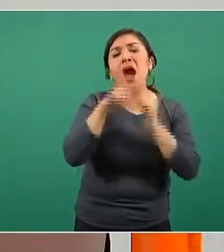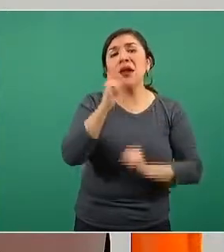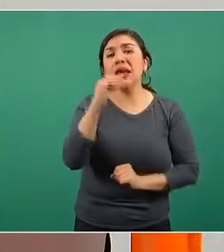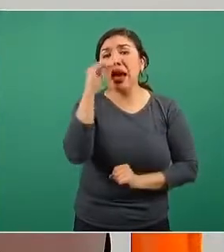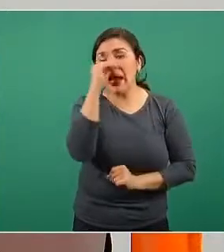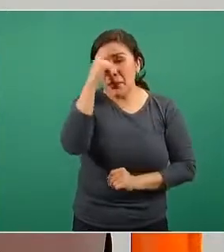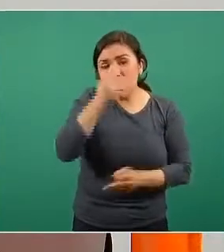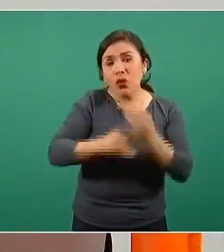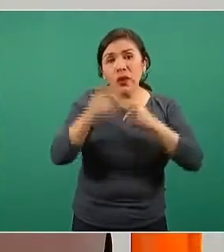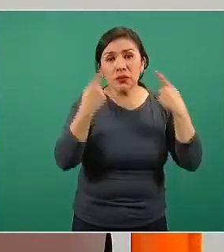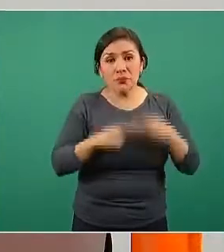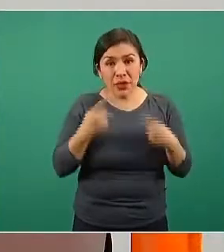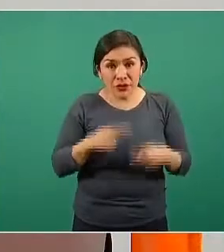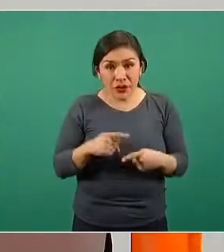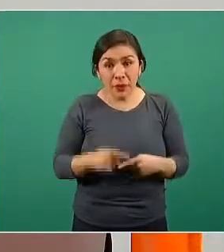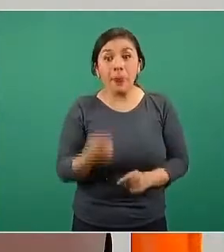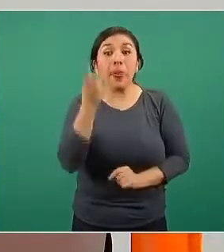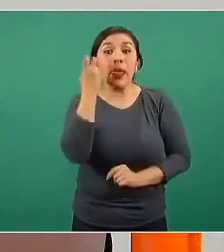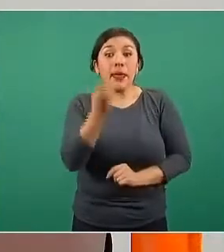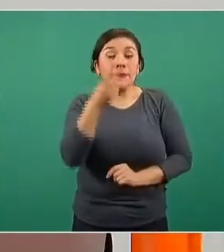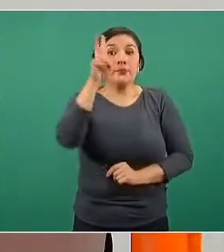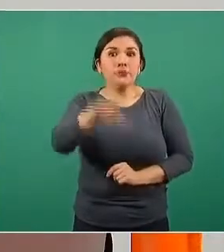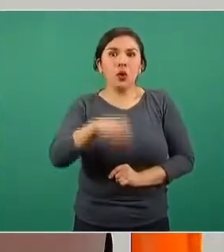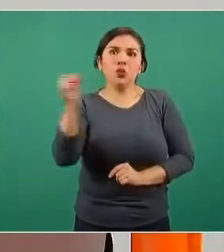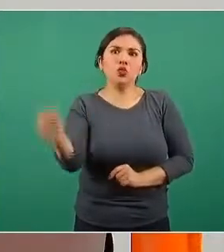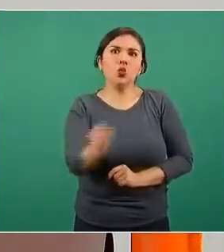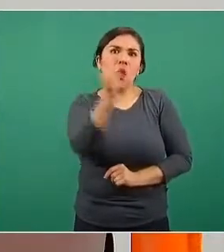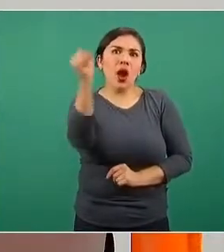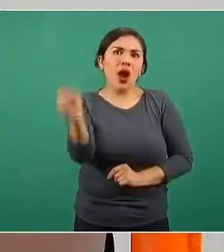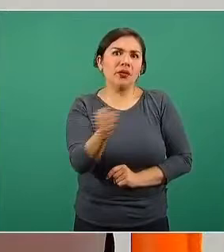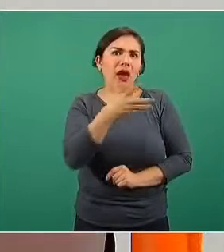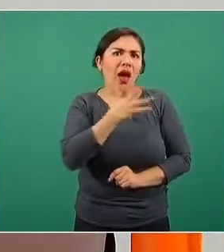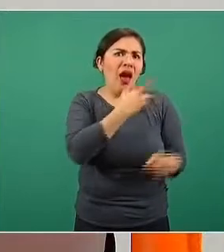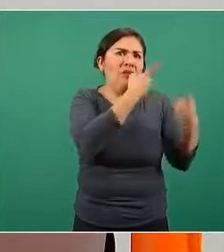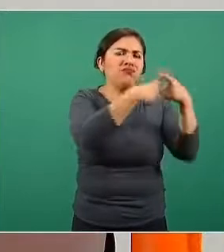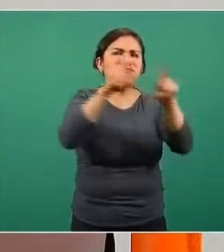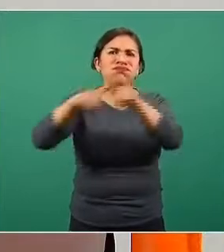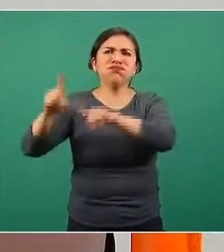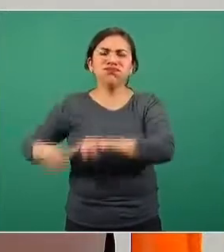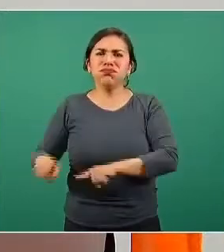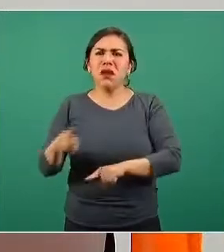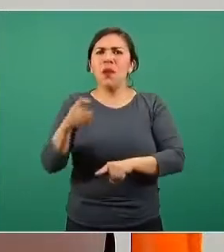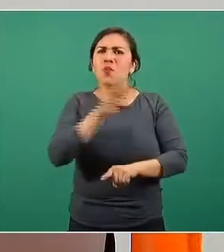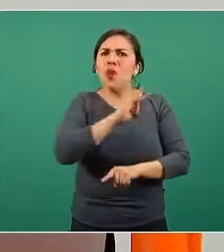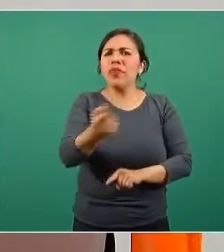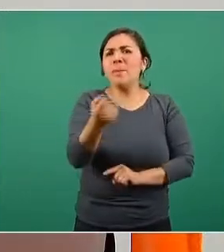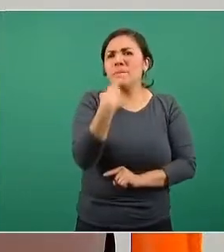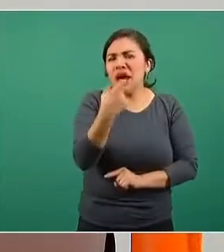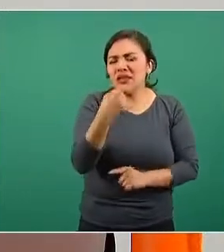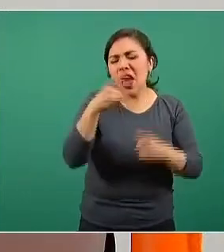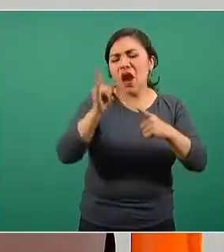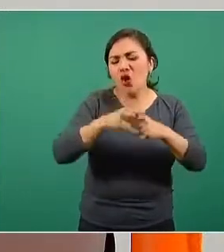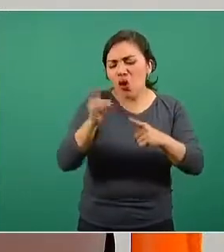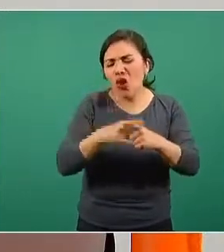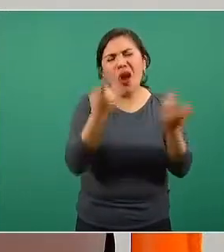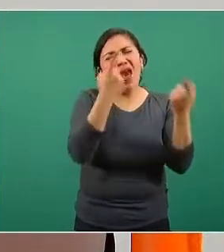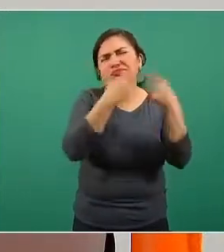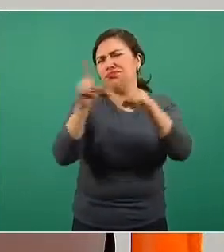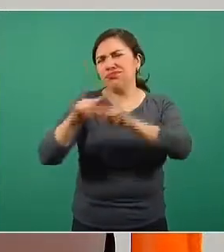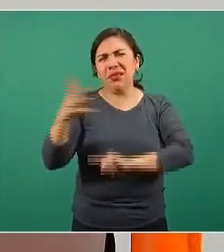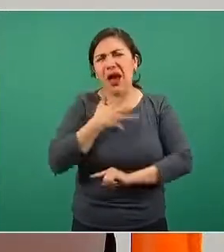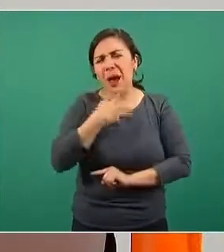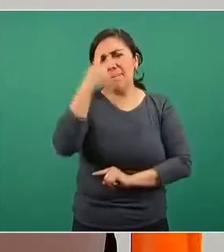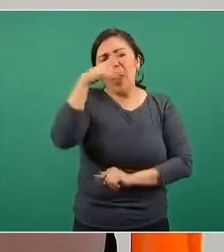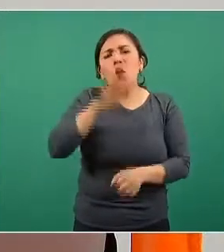población. Esto realmente es un privilegio. Tenemos una diversidad de métodos que se adaptan a las preferencias de